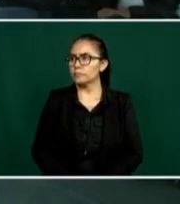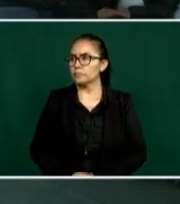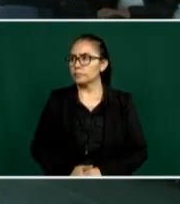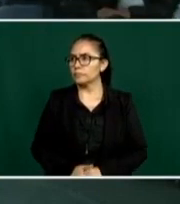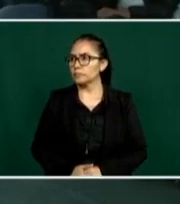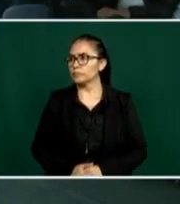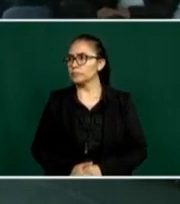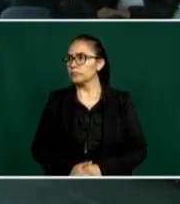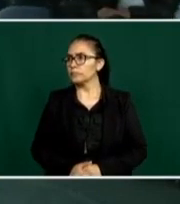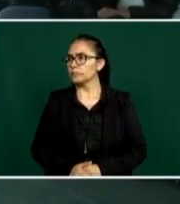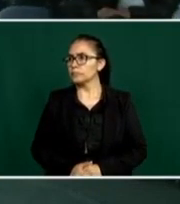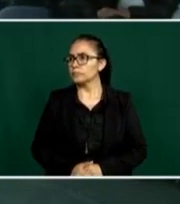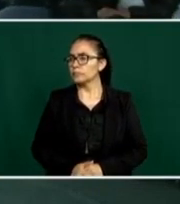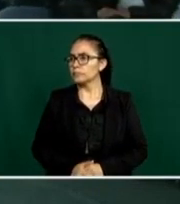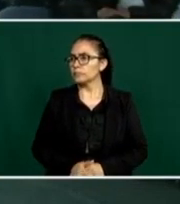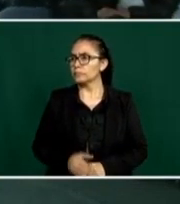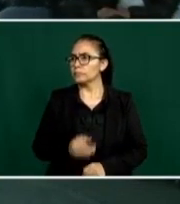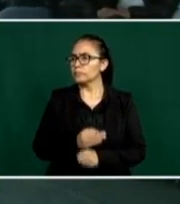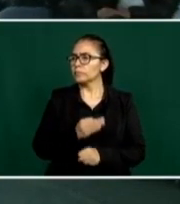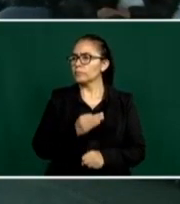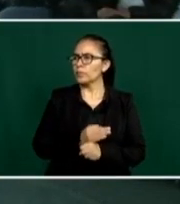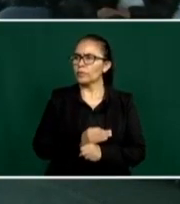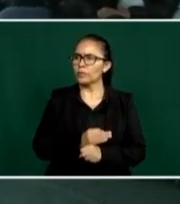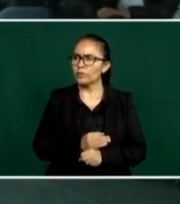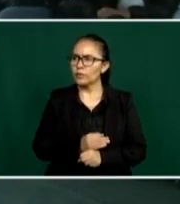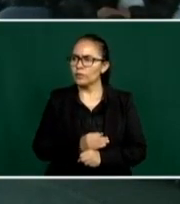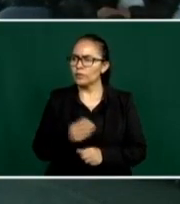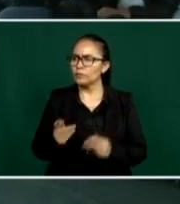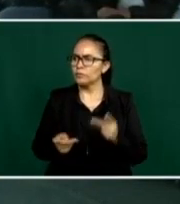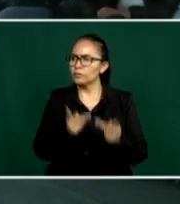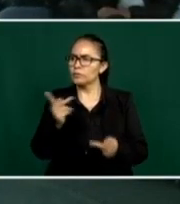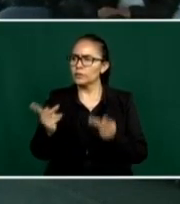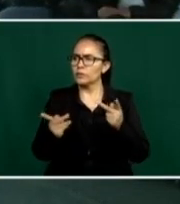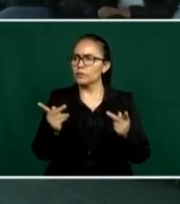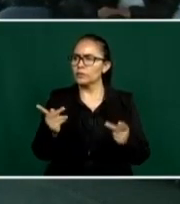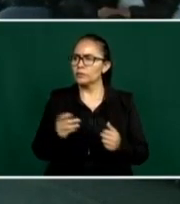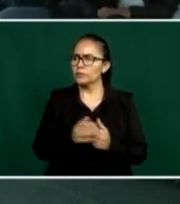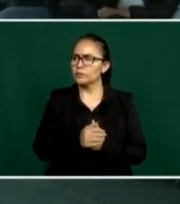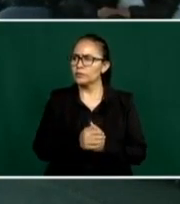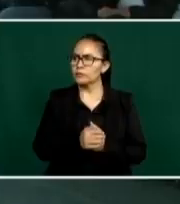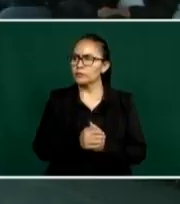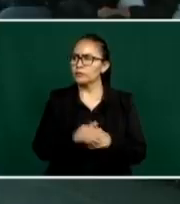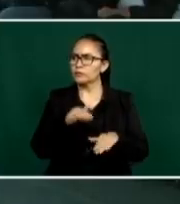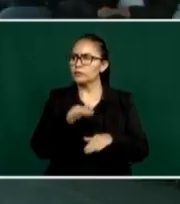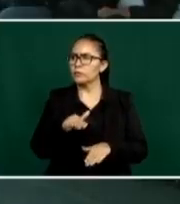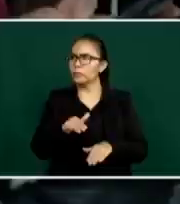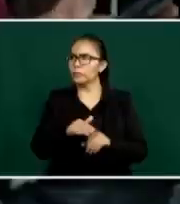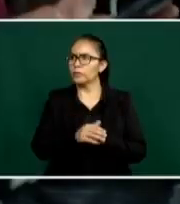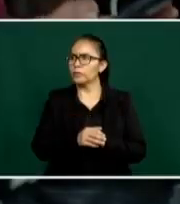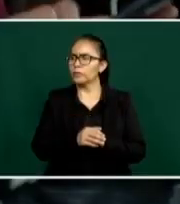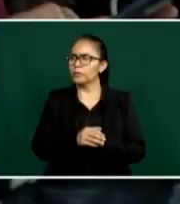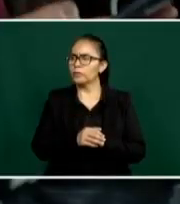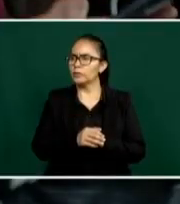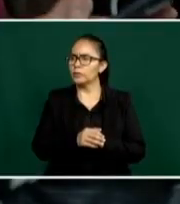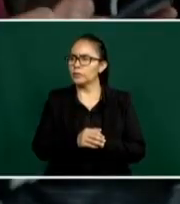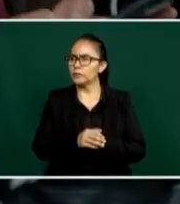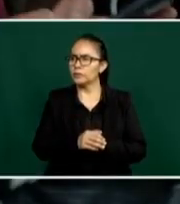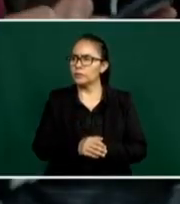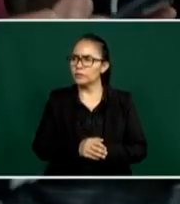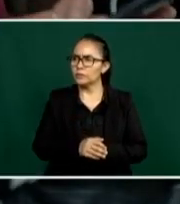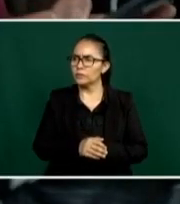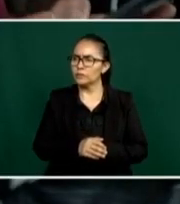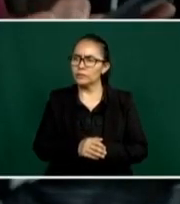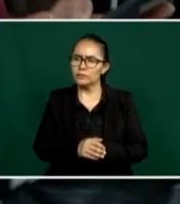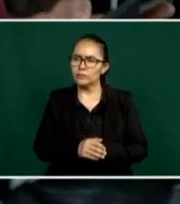Buenos días, presidente. Misael Zavala, del Universal. Yo quisiera hacerle dos preguntas. La primera sería, ayer la Correduría Bank of America, Merrill